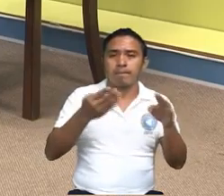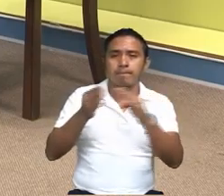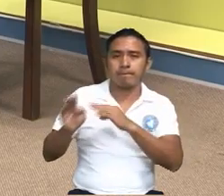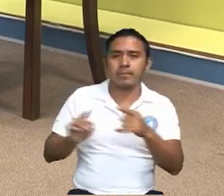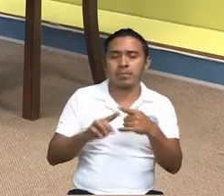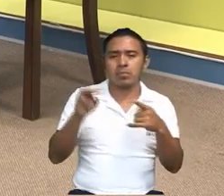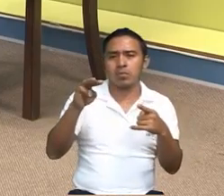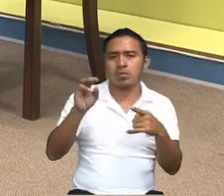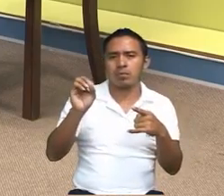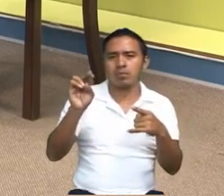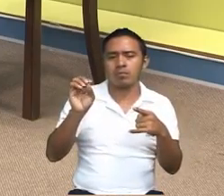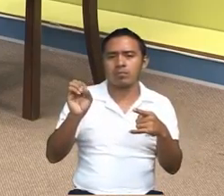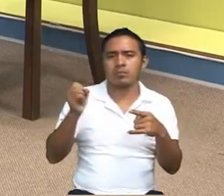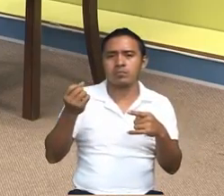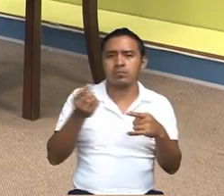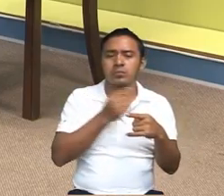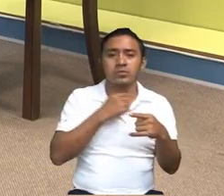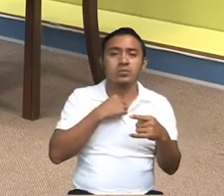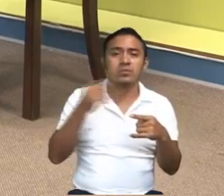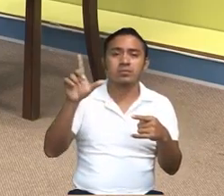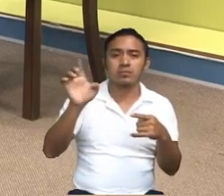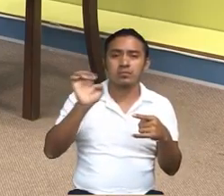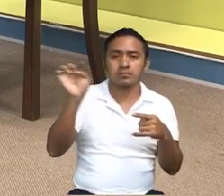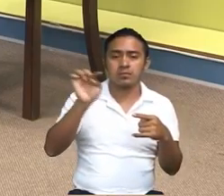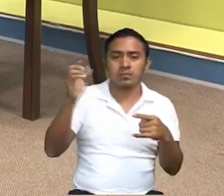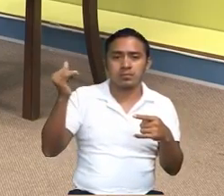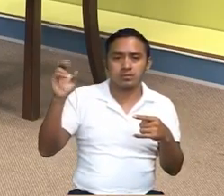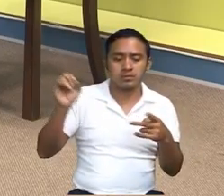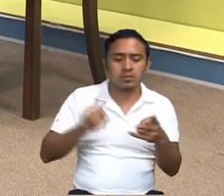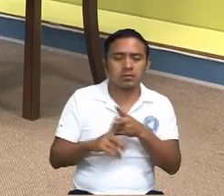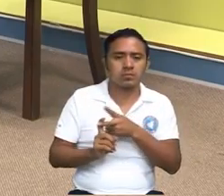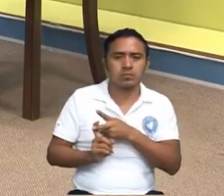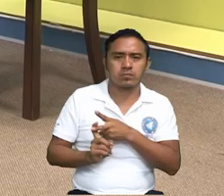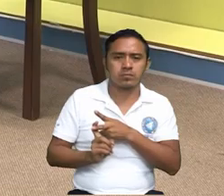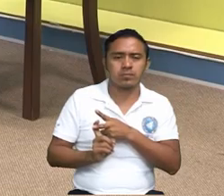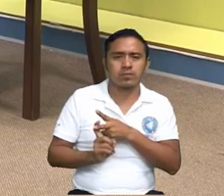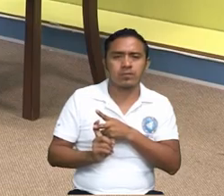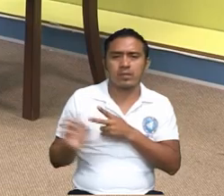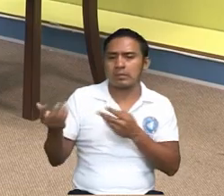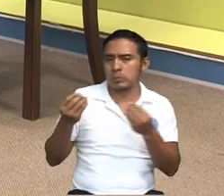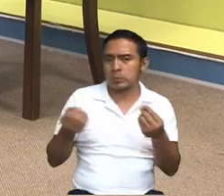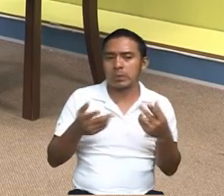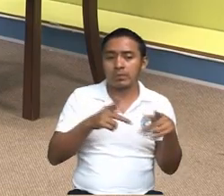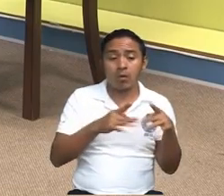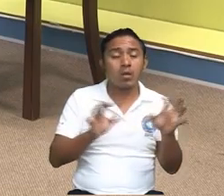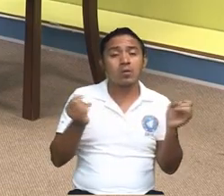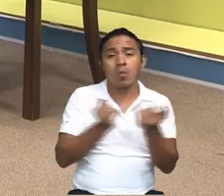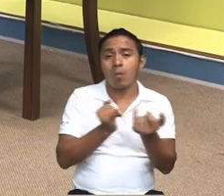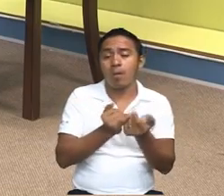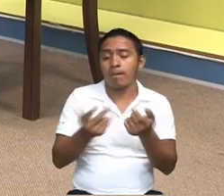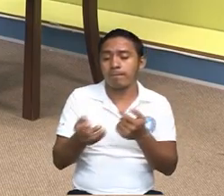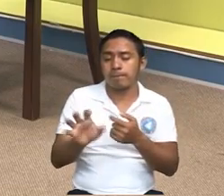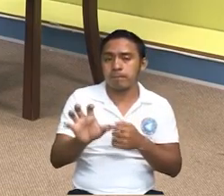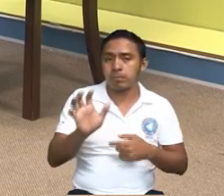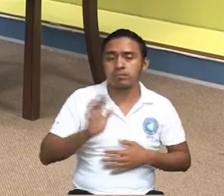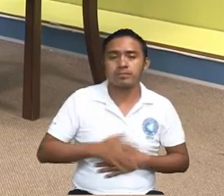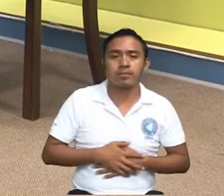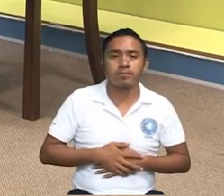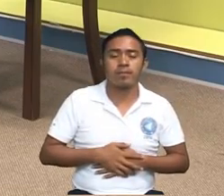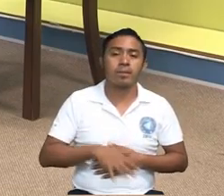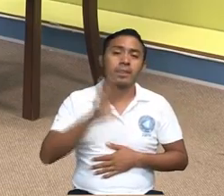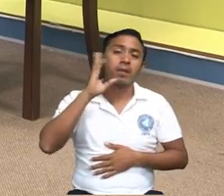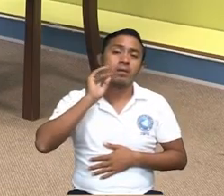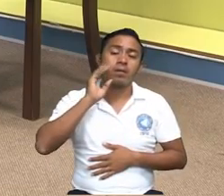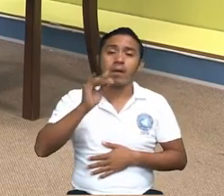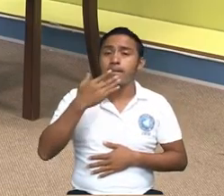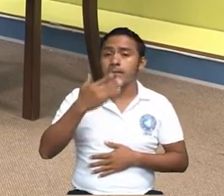Lescano, barrios con mucha población y población también de mascota. Sí, bueno, la experiencia ha sido